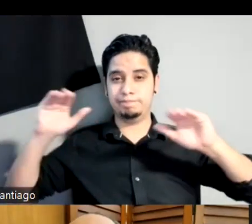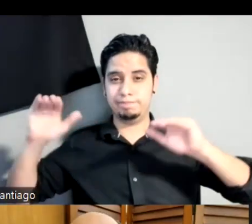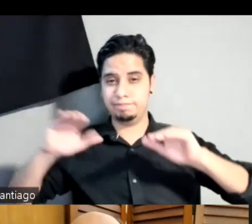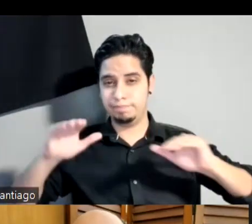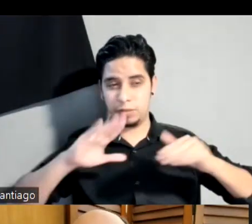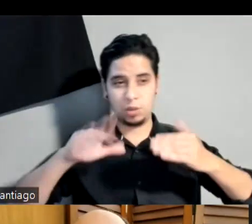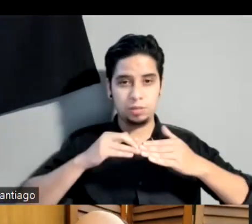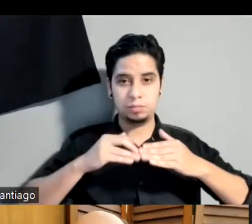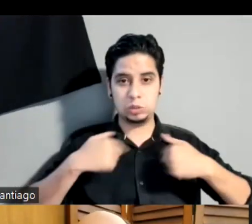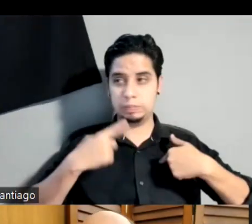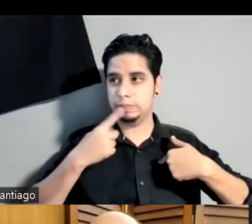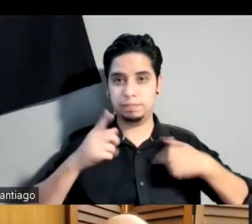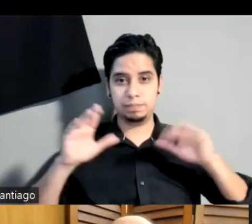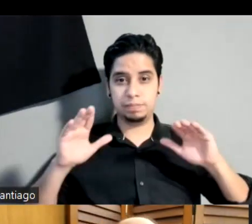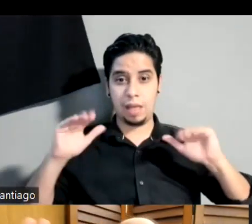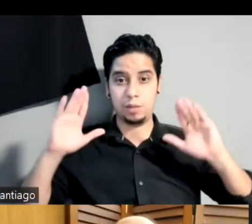decir mal.